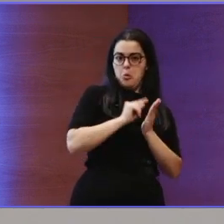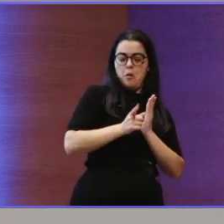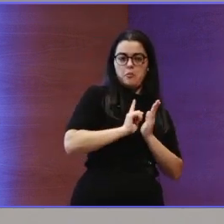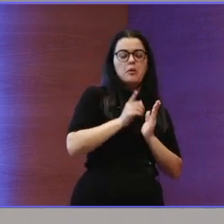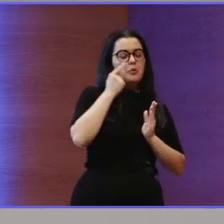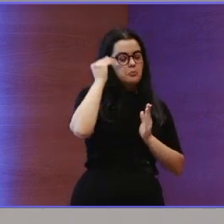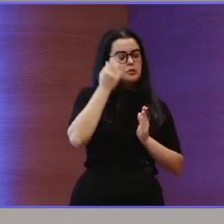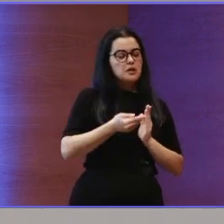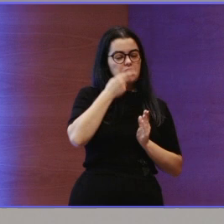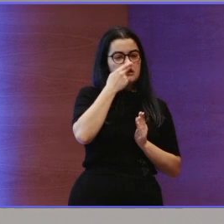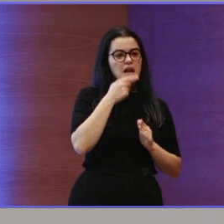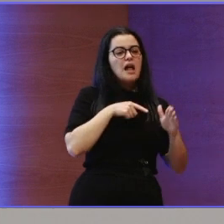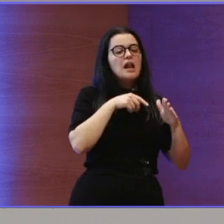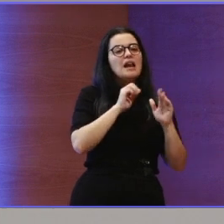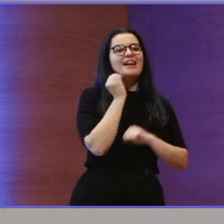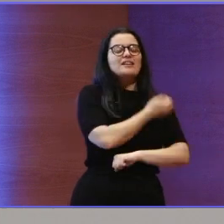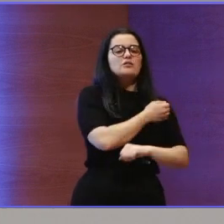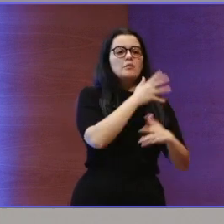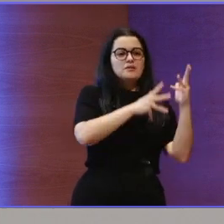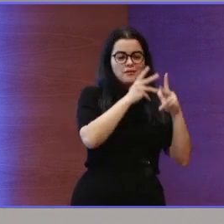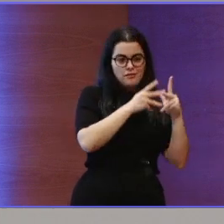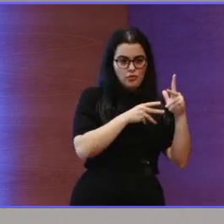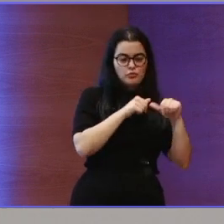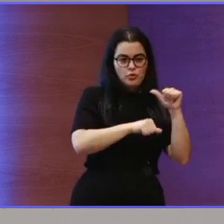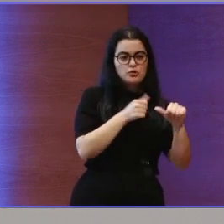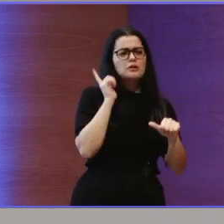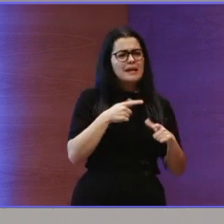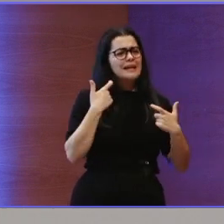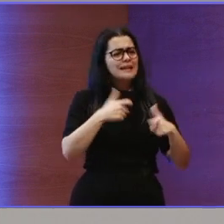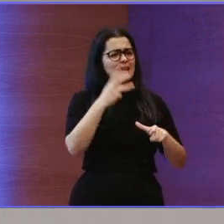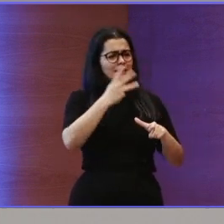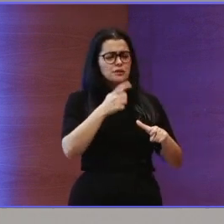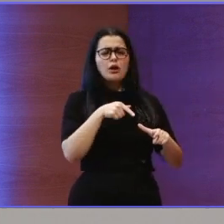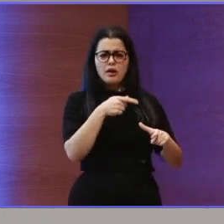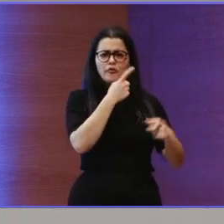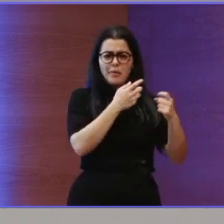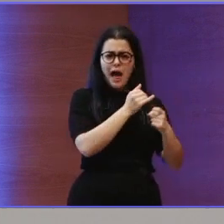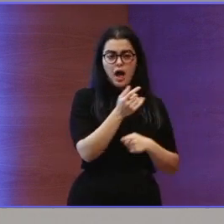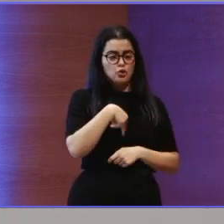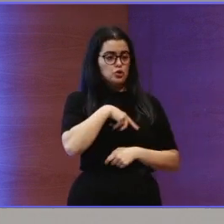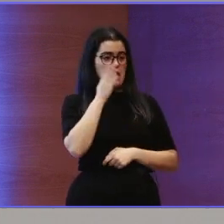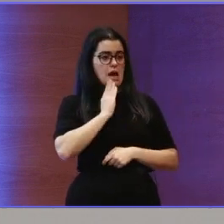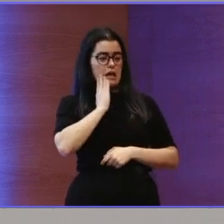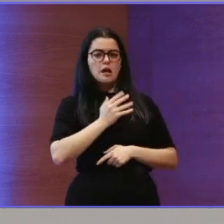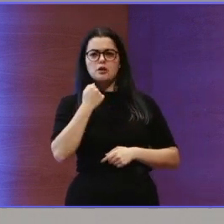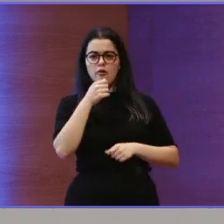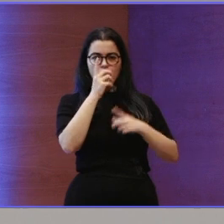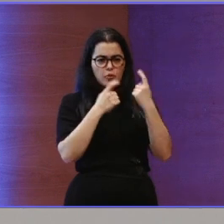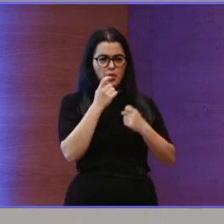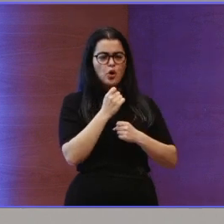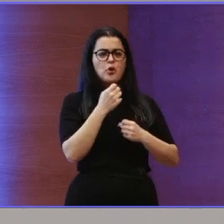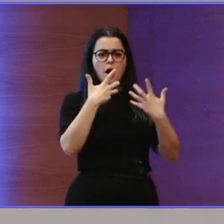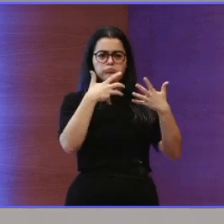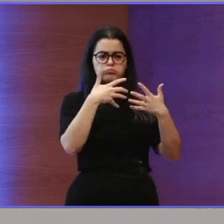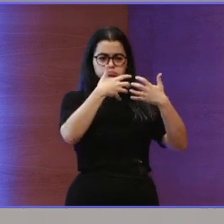administrativo de los procedimientos hay mucha información también en el tercer sector en caritas la información la tenemos sistematizada Y tenemos información